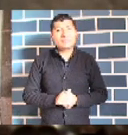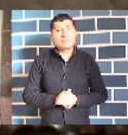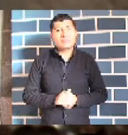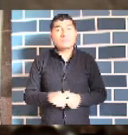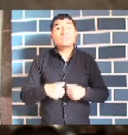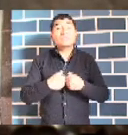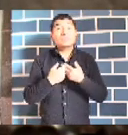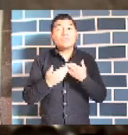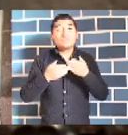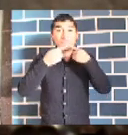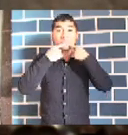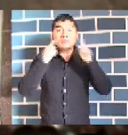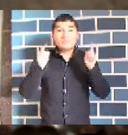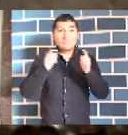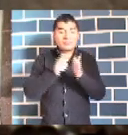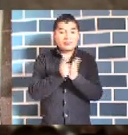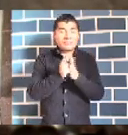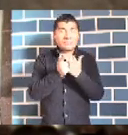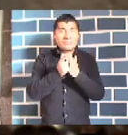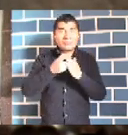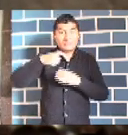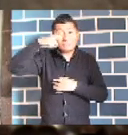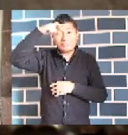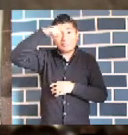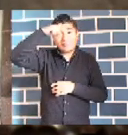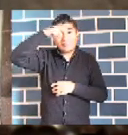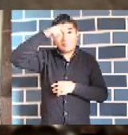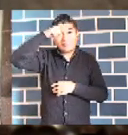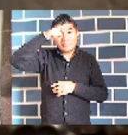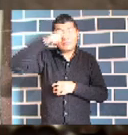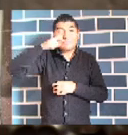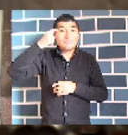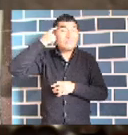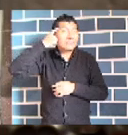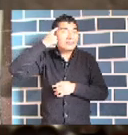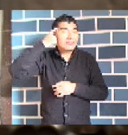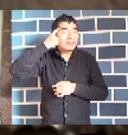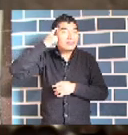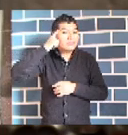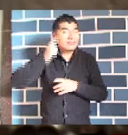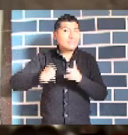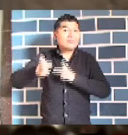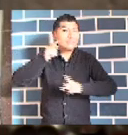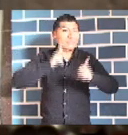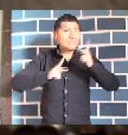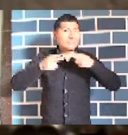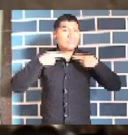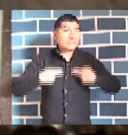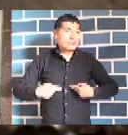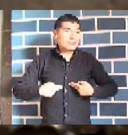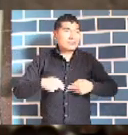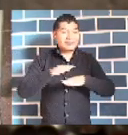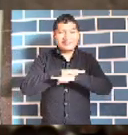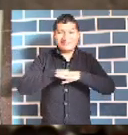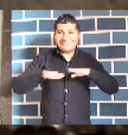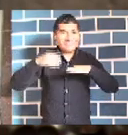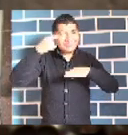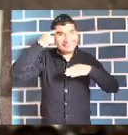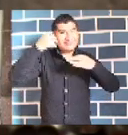como afirma el libro de la sabiduría los pensamientos de los mortales son indecisos